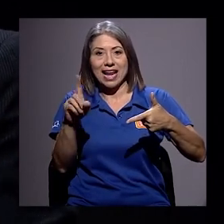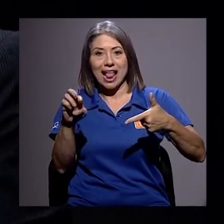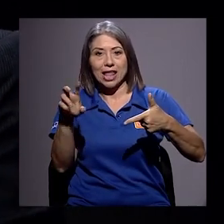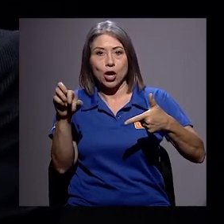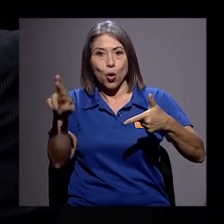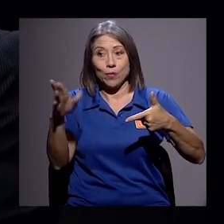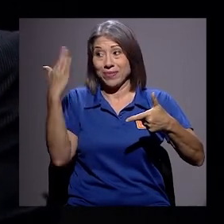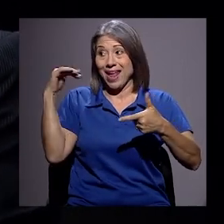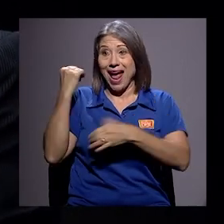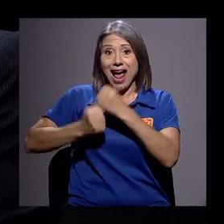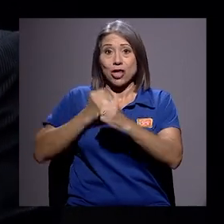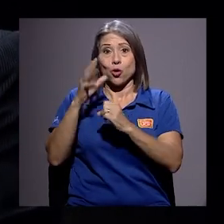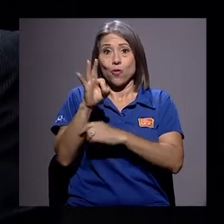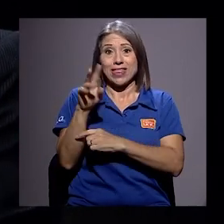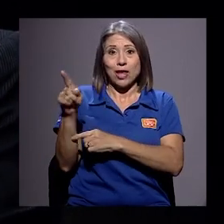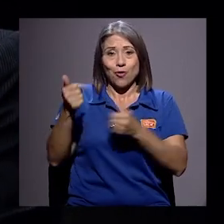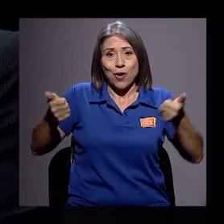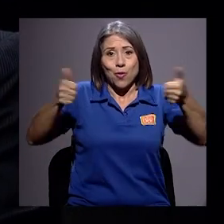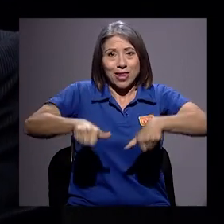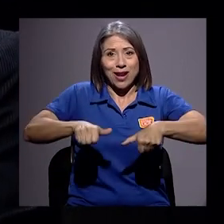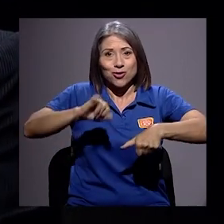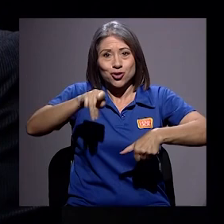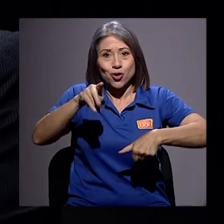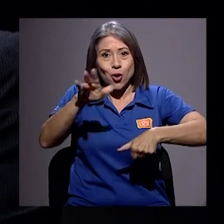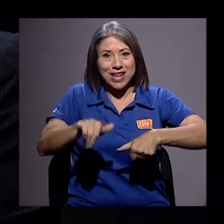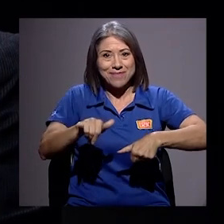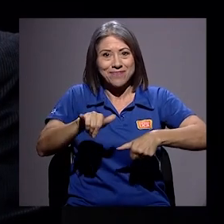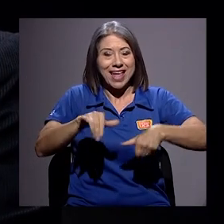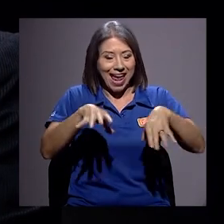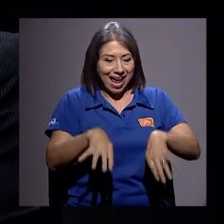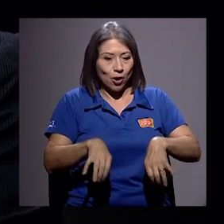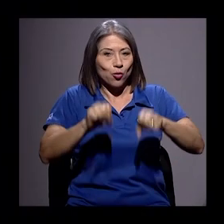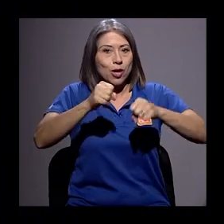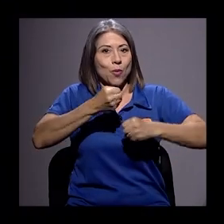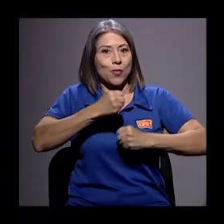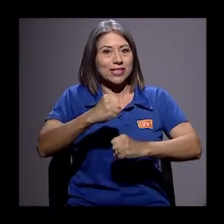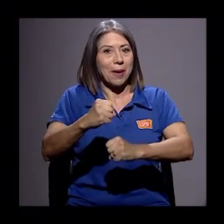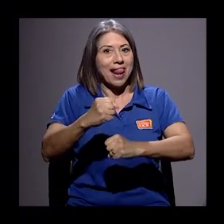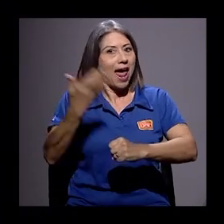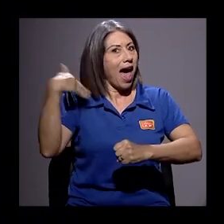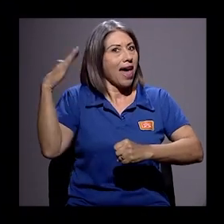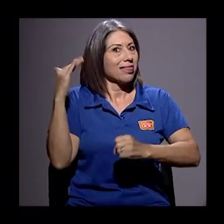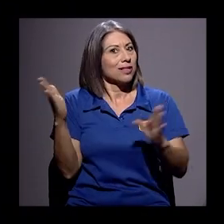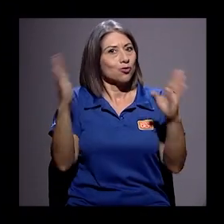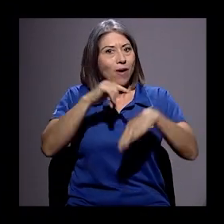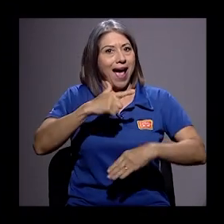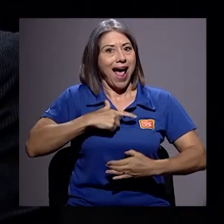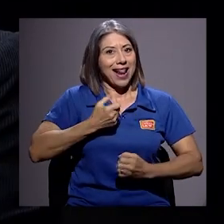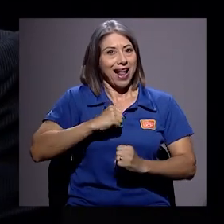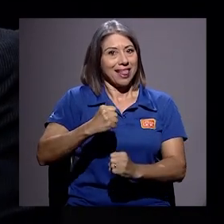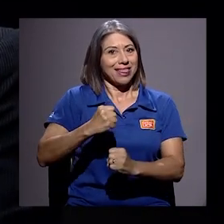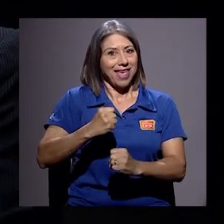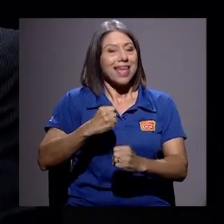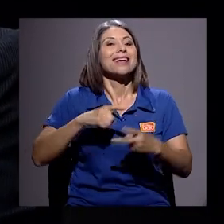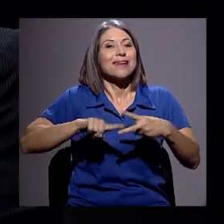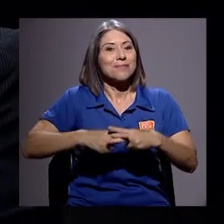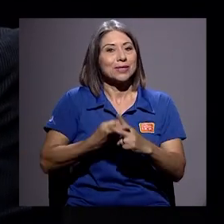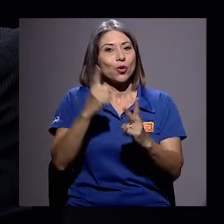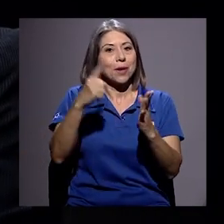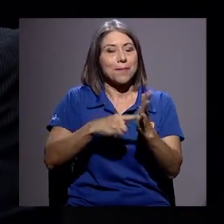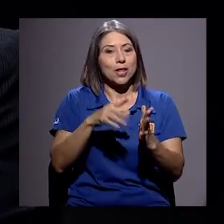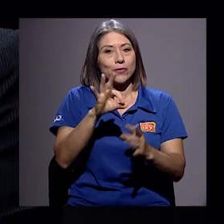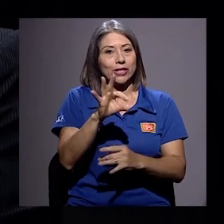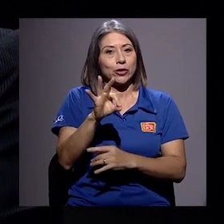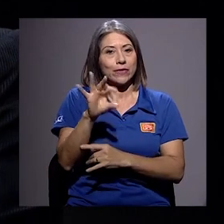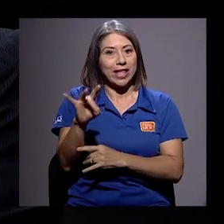que yo no iba a ser el ejecutivo municipal recordemos que antes no existía la figura de alcalde hasta el 98 y en ese momento